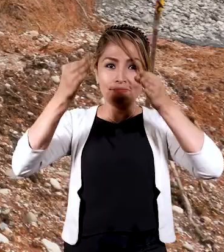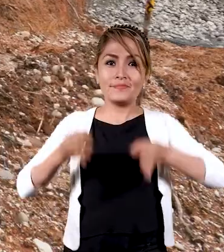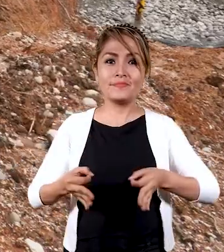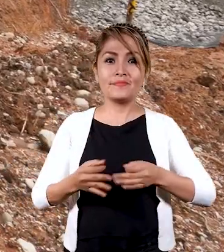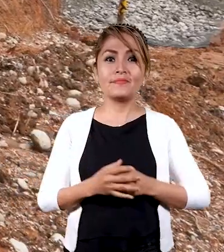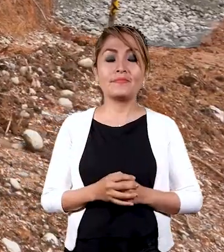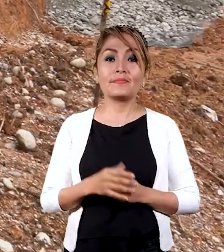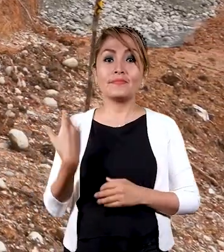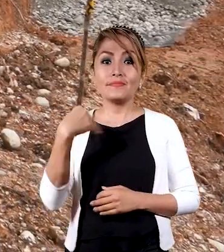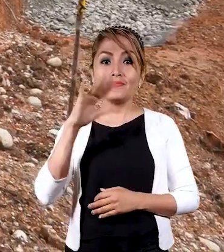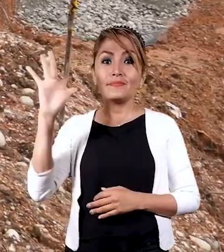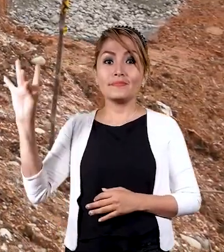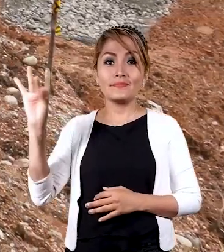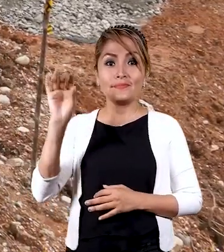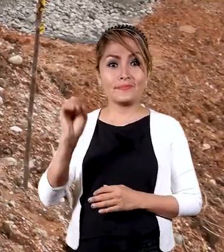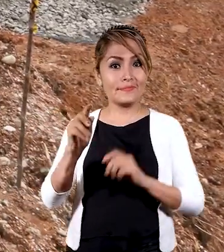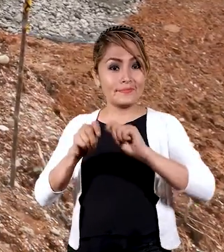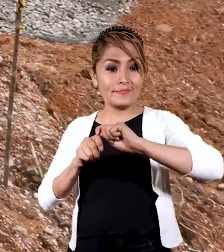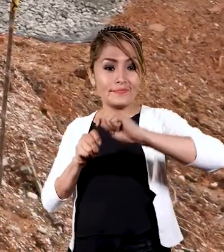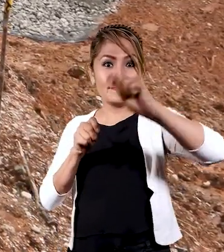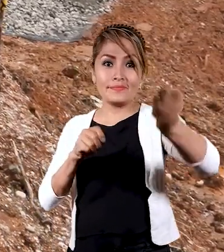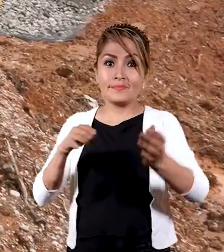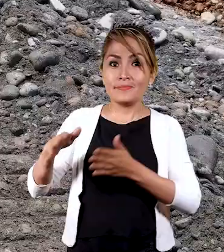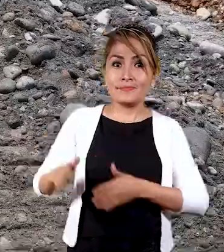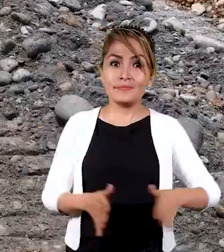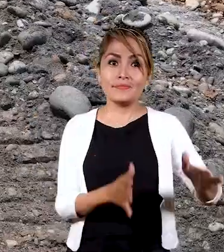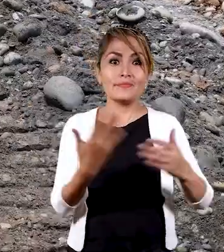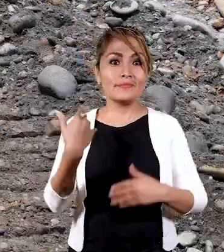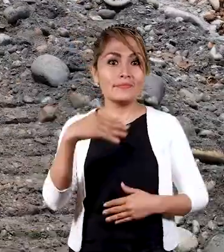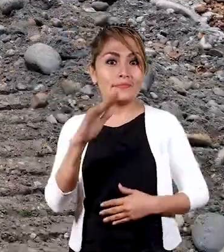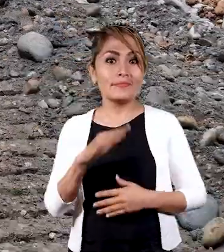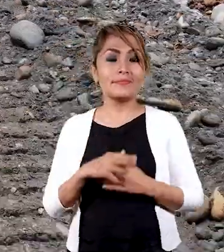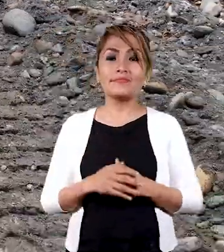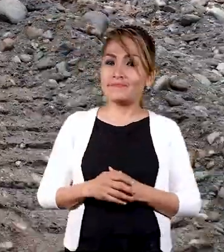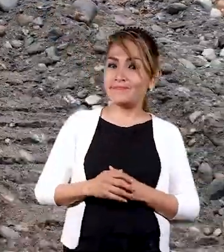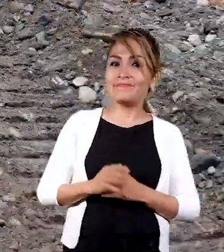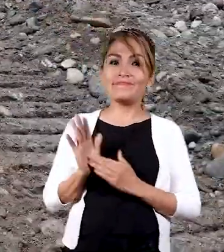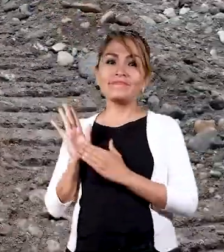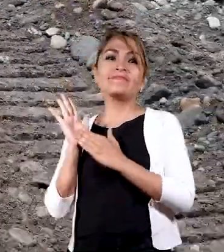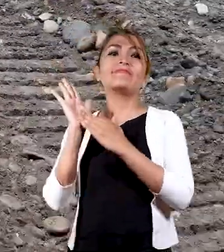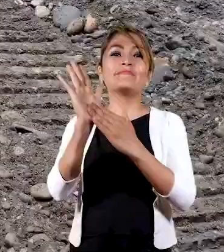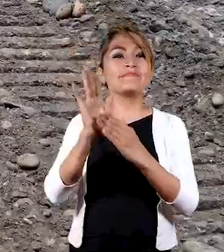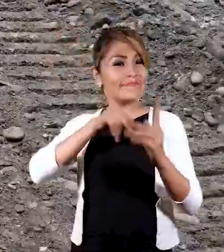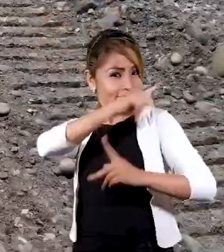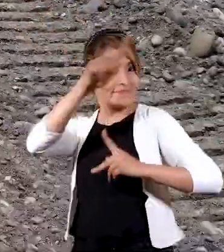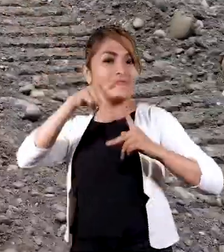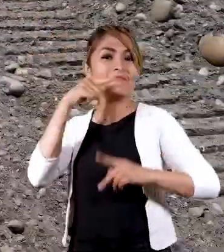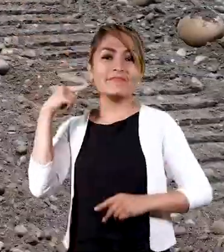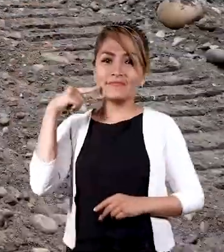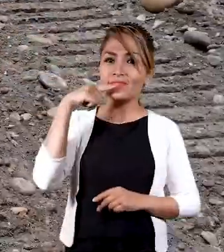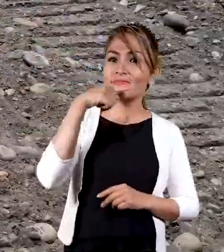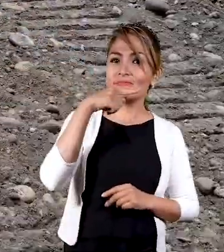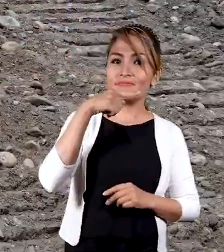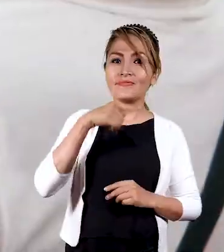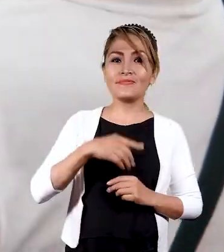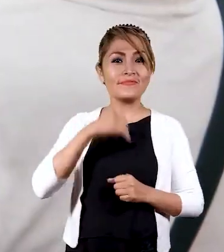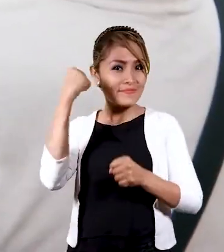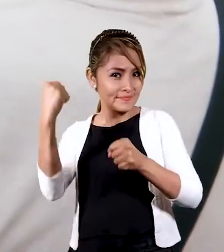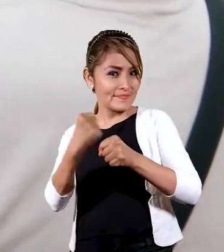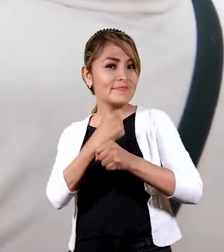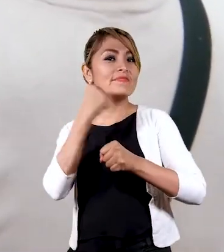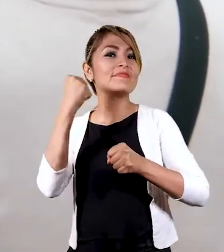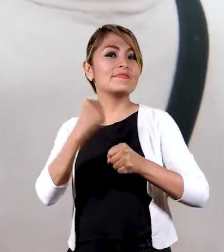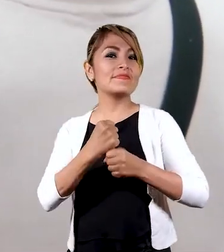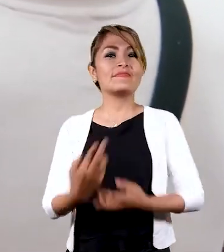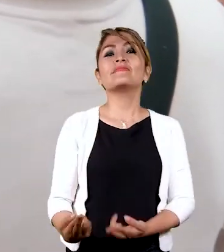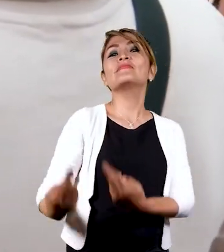realidad. Más de 80 kilómetros de asfaltado en marcha son la carta de presentación del gobierno de Sucumbíos.